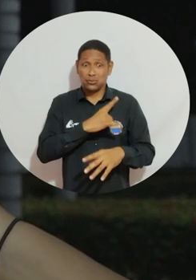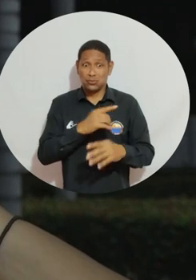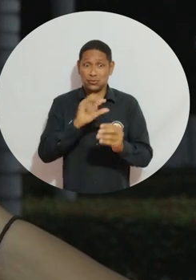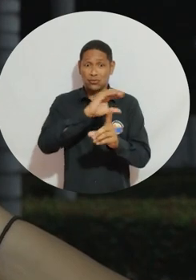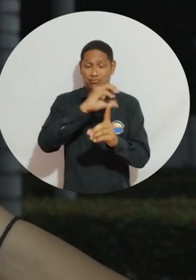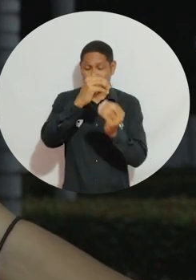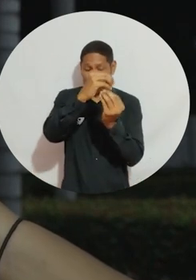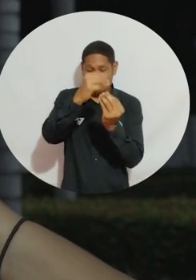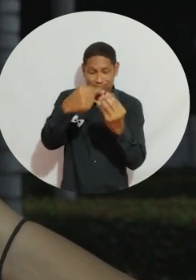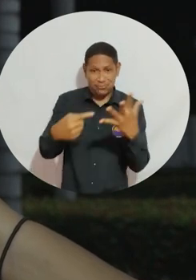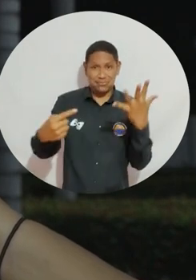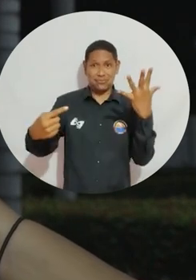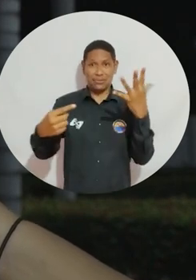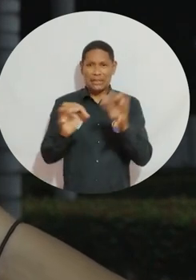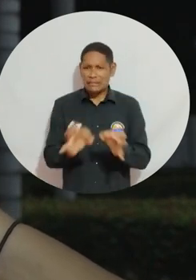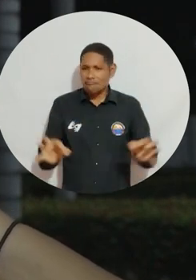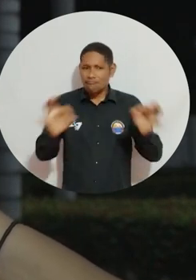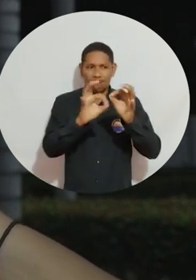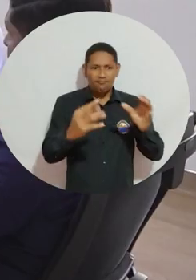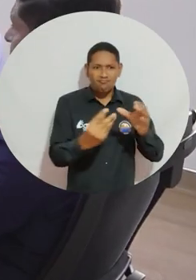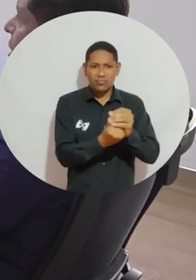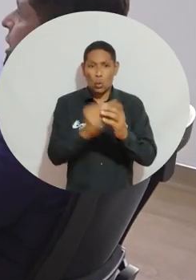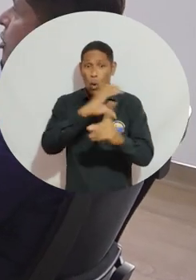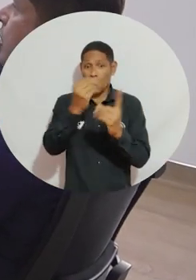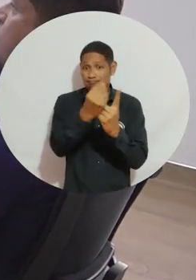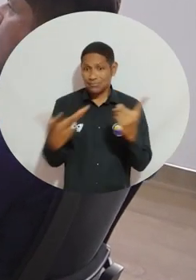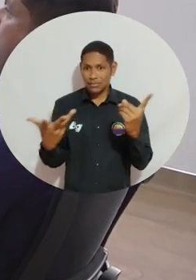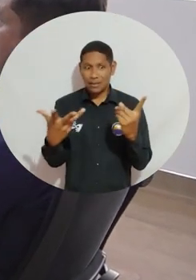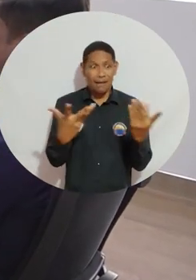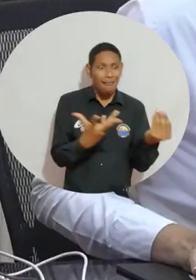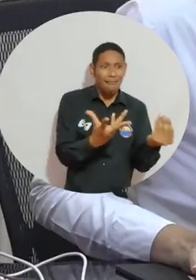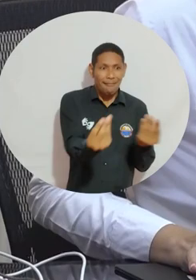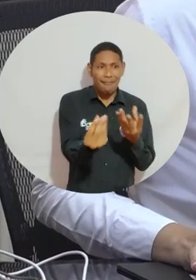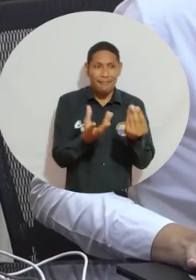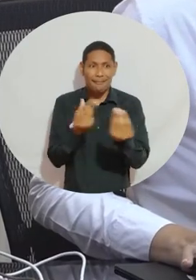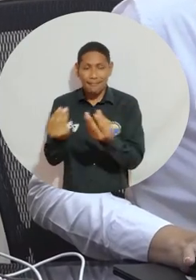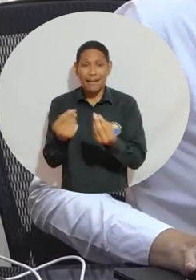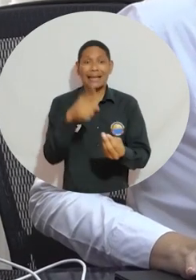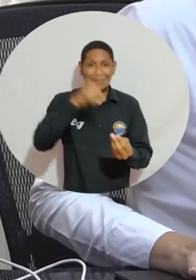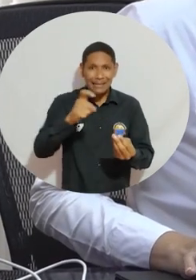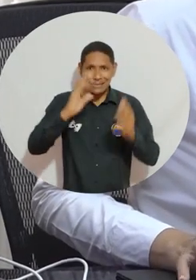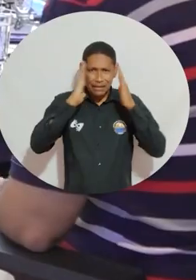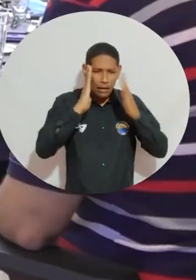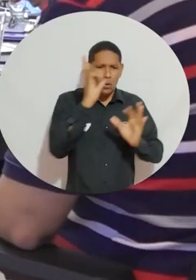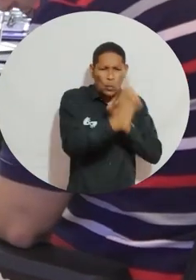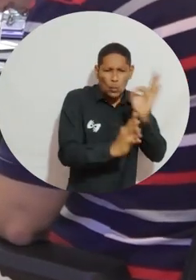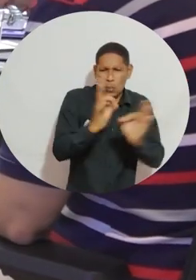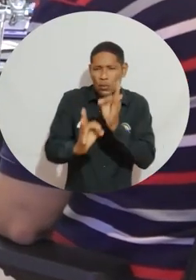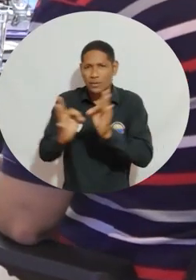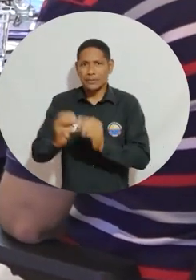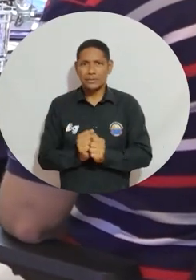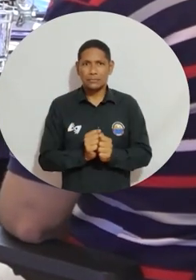diversidad, que precisamente quiere apelar a la inclusión y a la interculturalidad porque son esas comunidades vulnerables que necesitan de esa